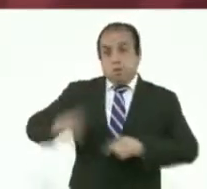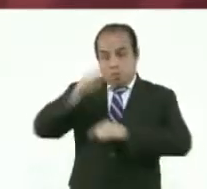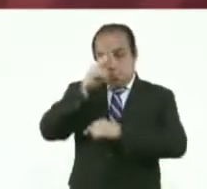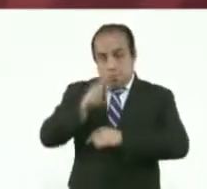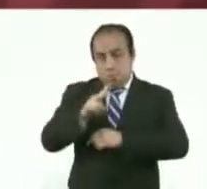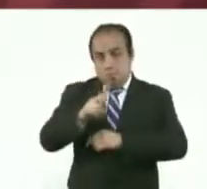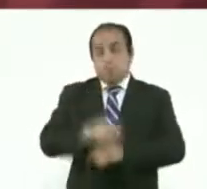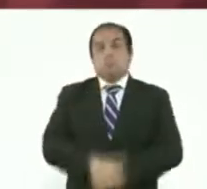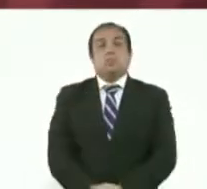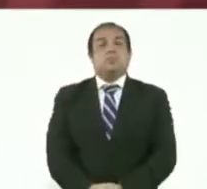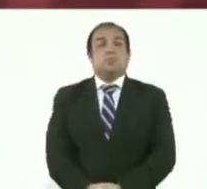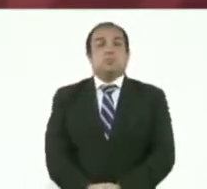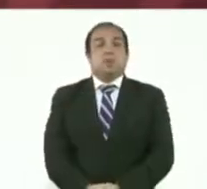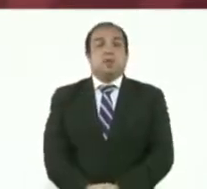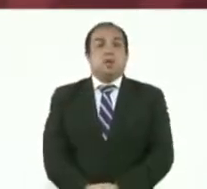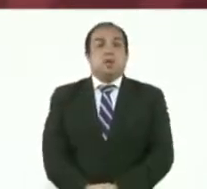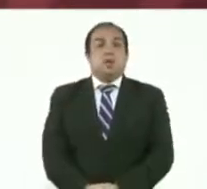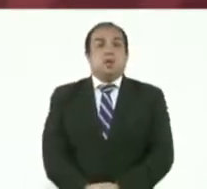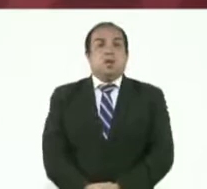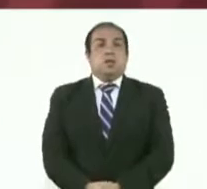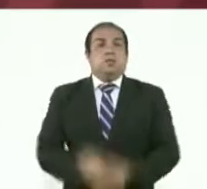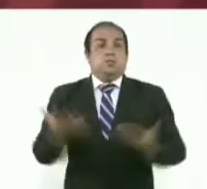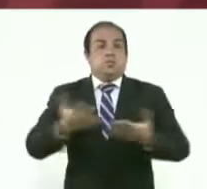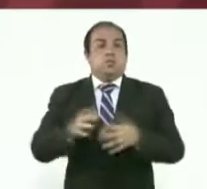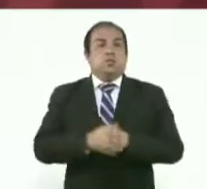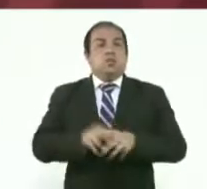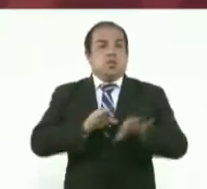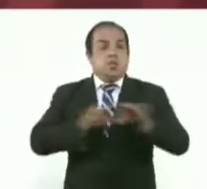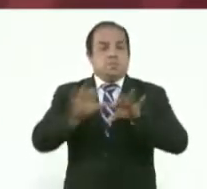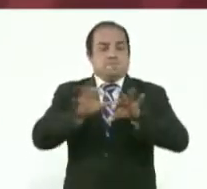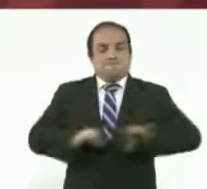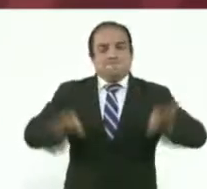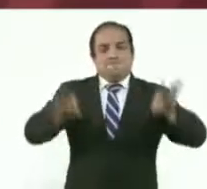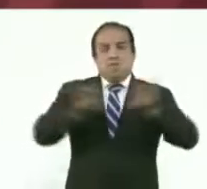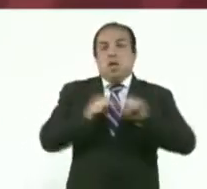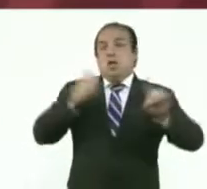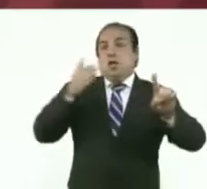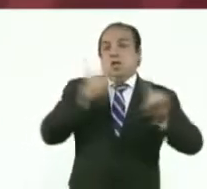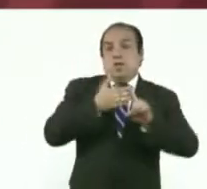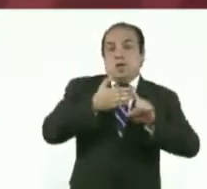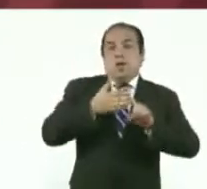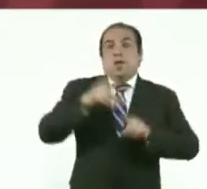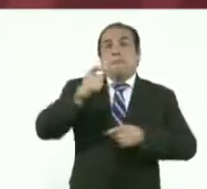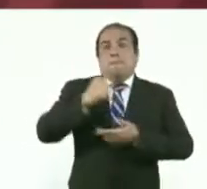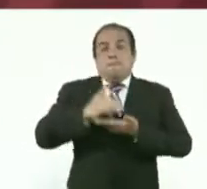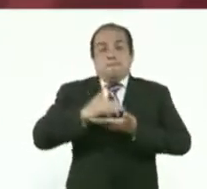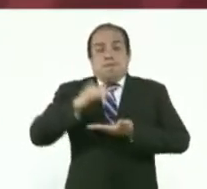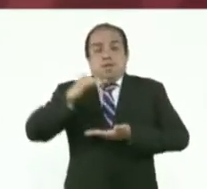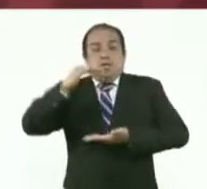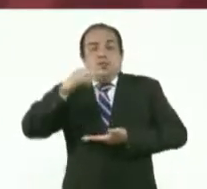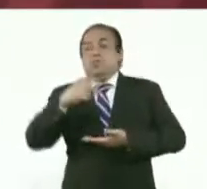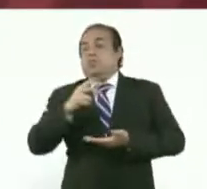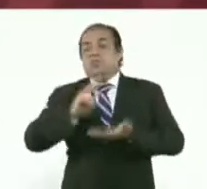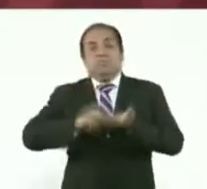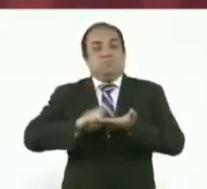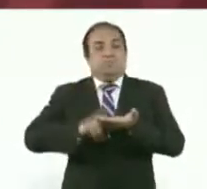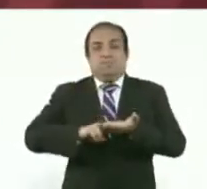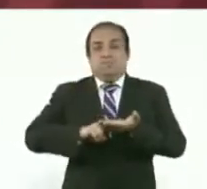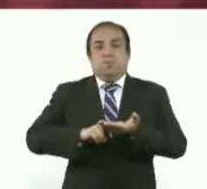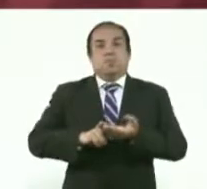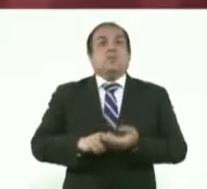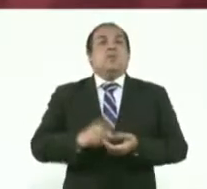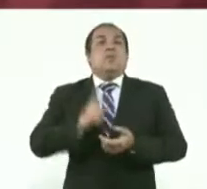México ha hecho una intervención muy importante para que no suban los precios de las gasolinas y del diésel.